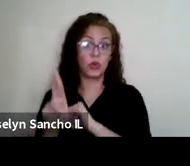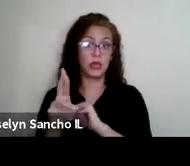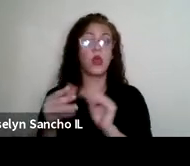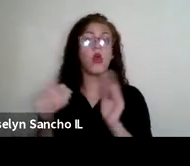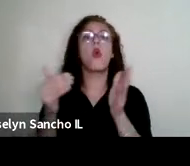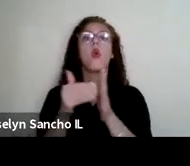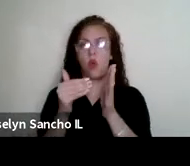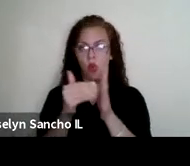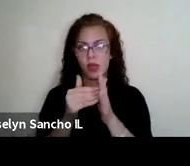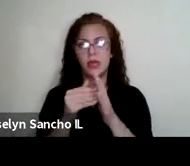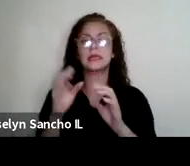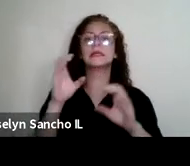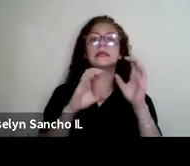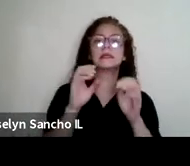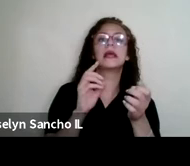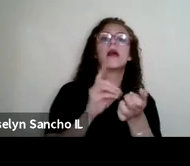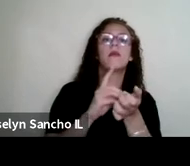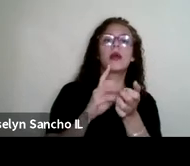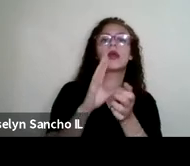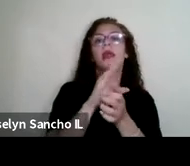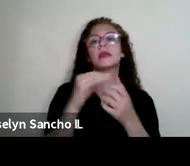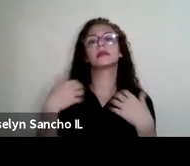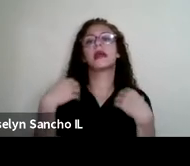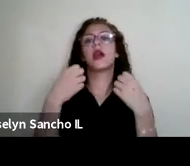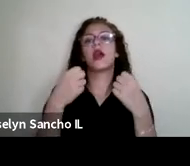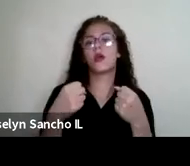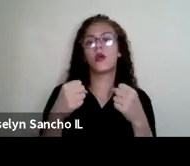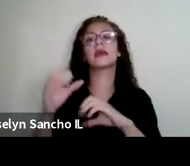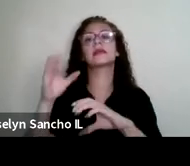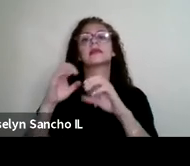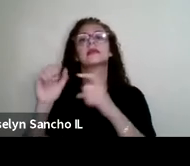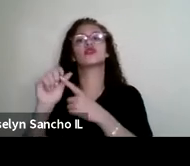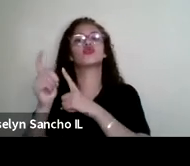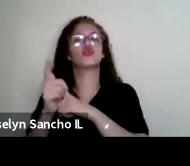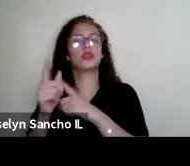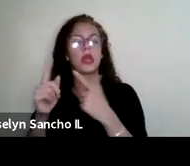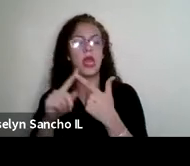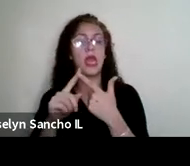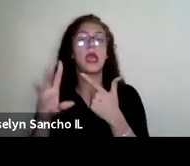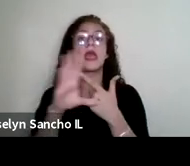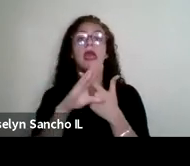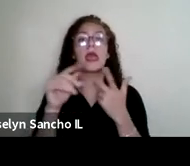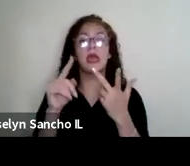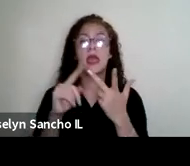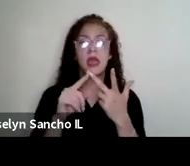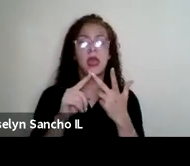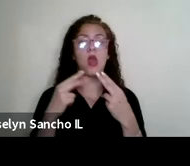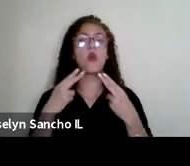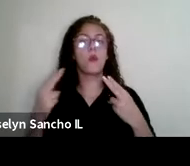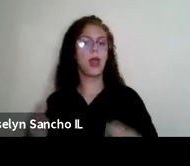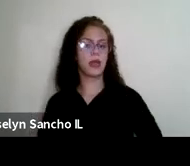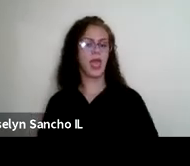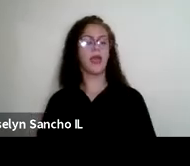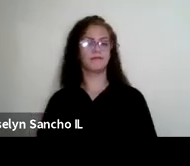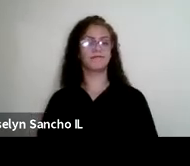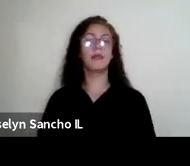nuevamente en ciencias médicas y salud, en ciencias sociales y en humanidades. Ahí